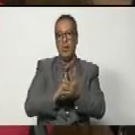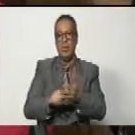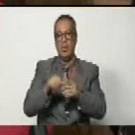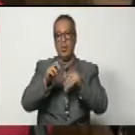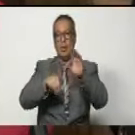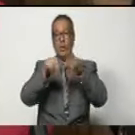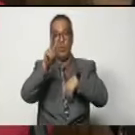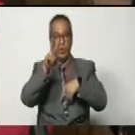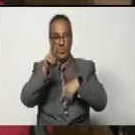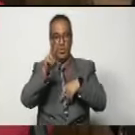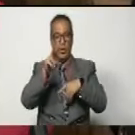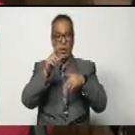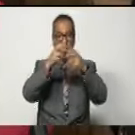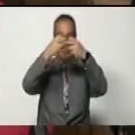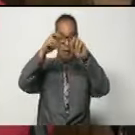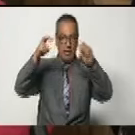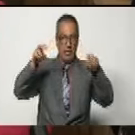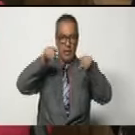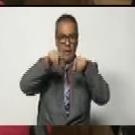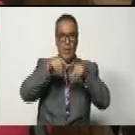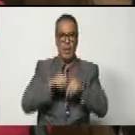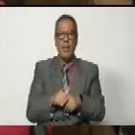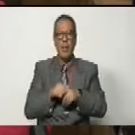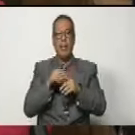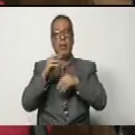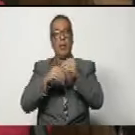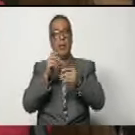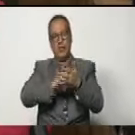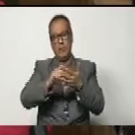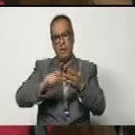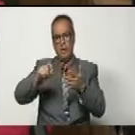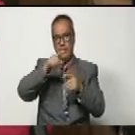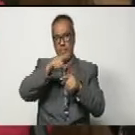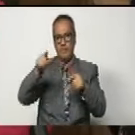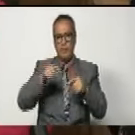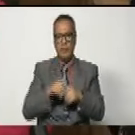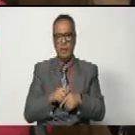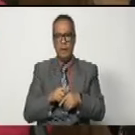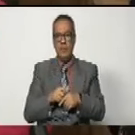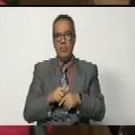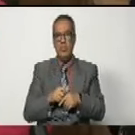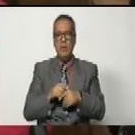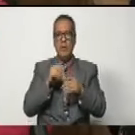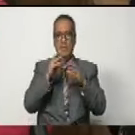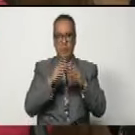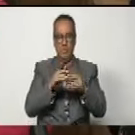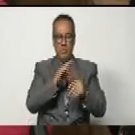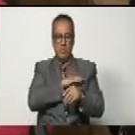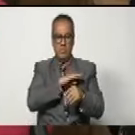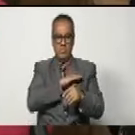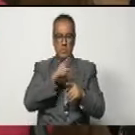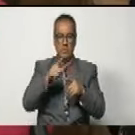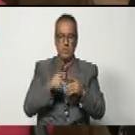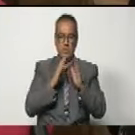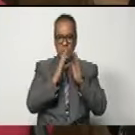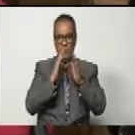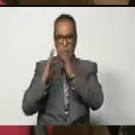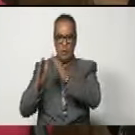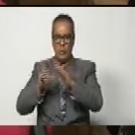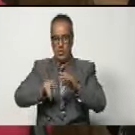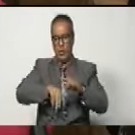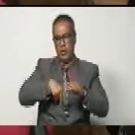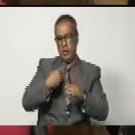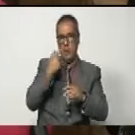artículo 12, con su respectivo epígrafe, quedando redactado en los siguientes términos. De la autonomía de las organizaciones del